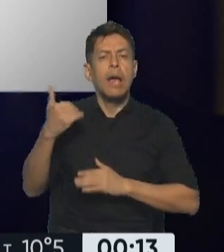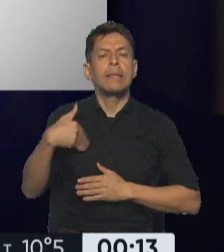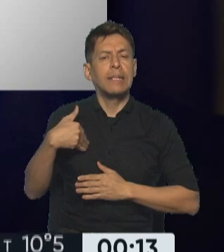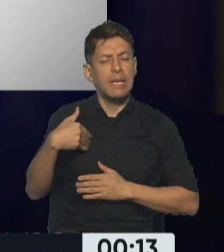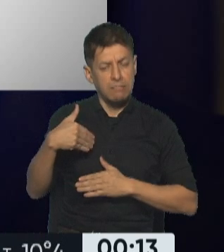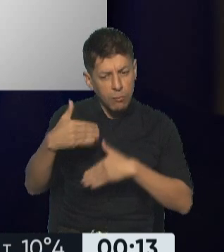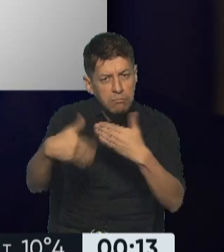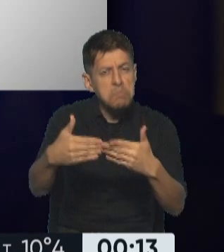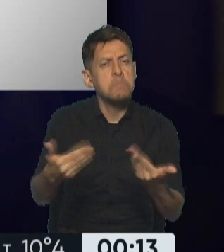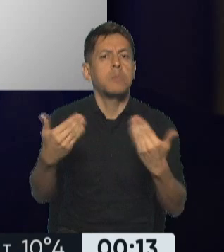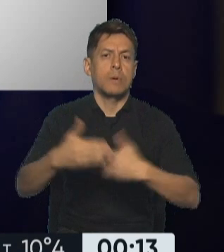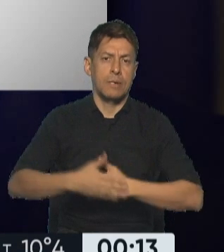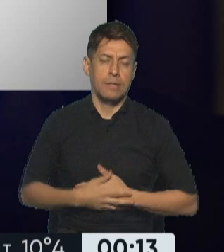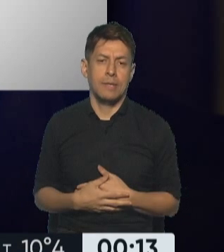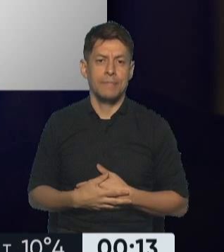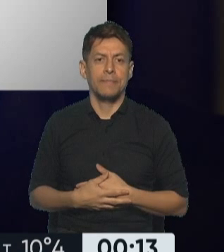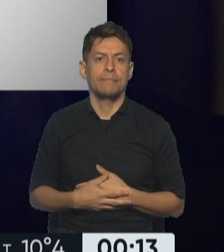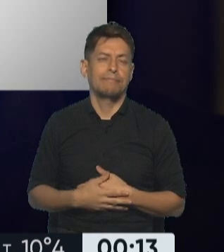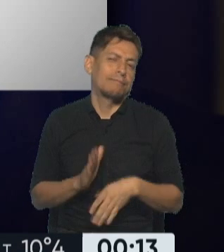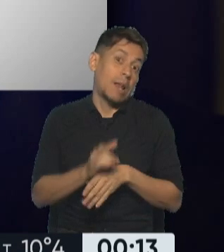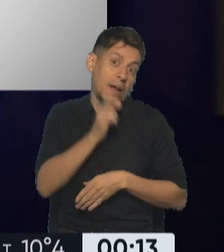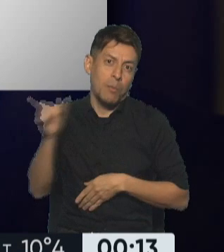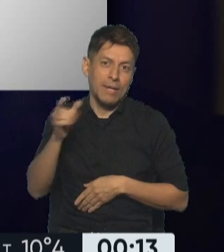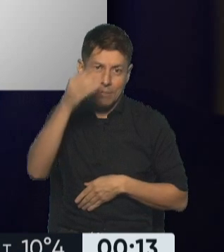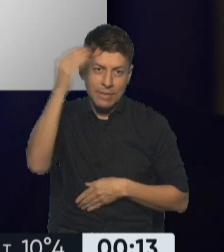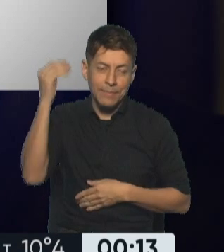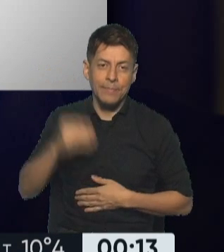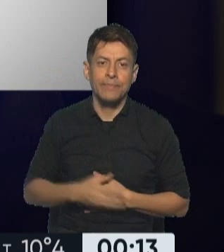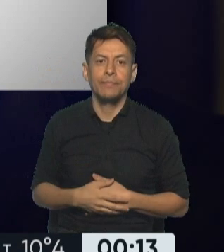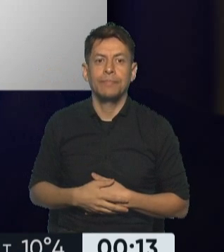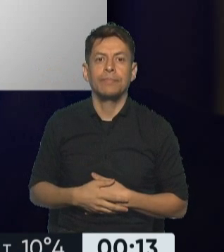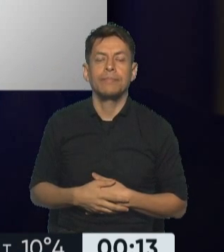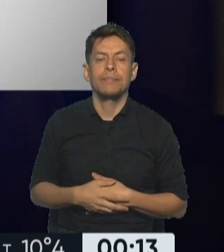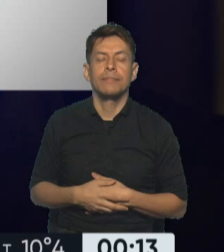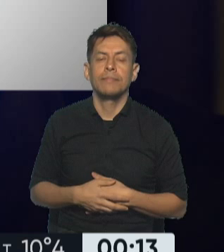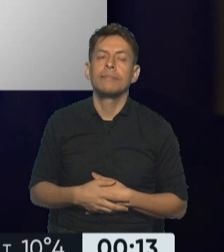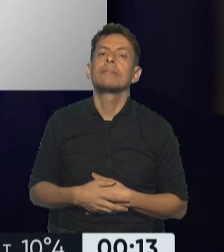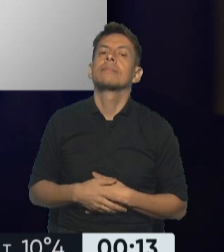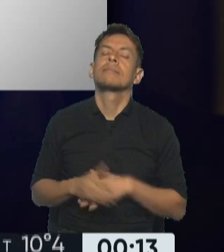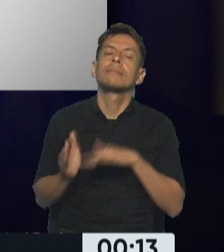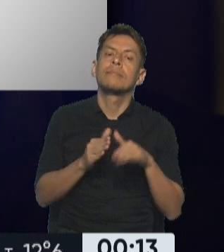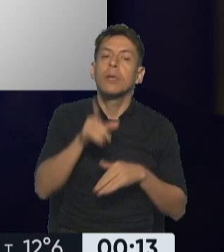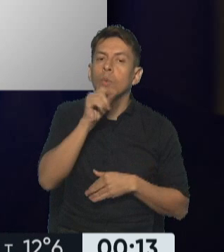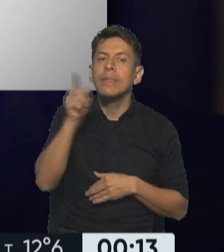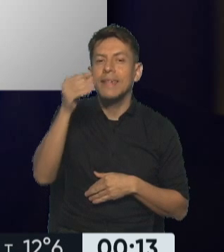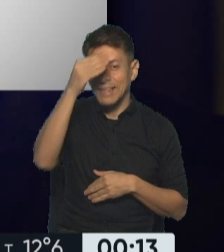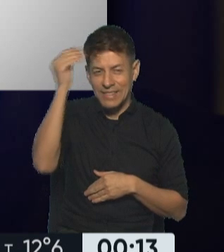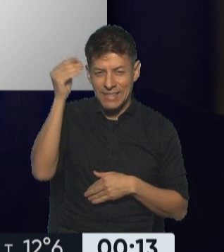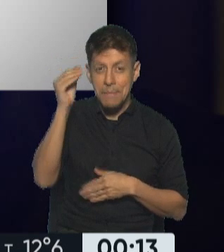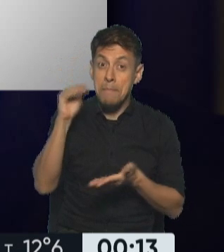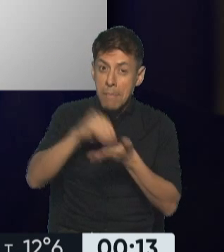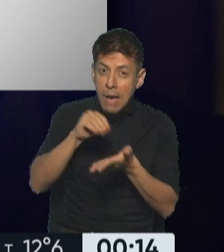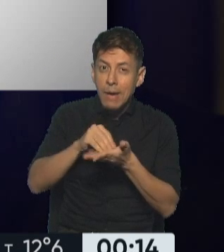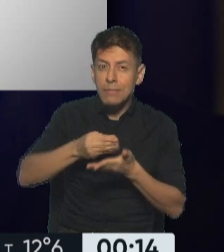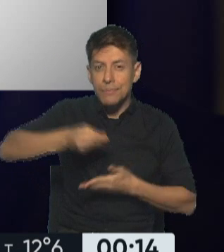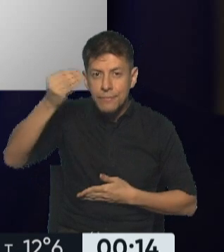era en respuesta a la vicepresidenta, pero continuamos con lo que manifestaba Cristina Kirchner desde su cuenta en relación